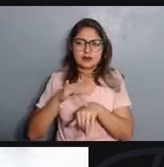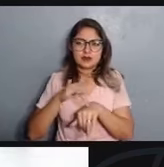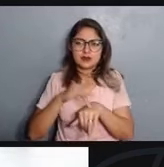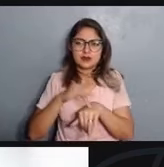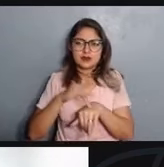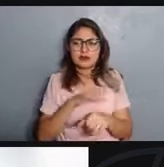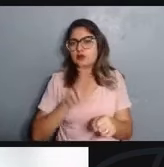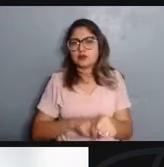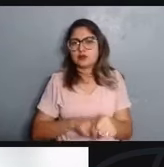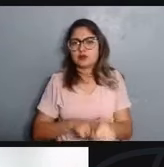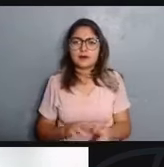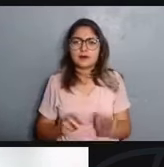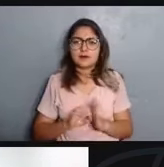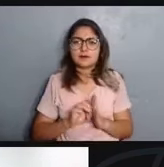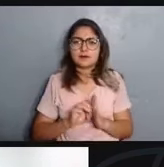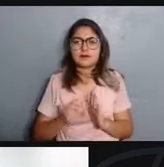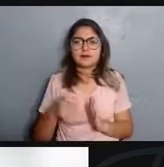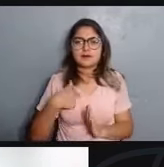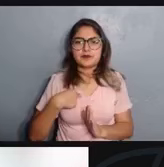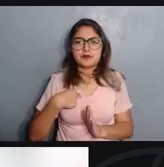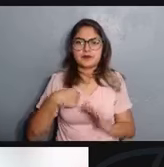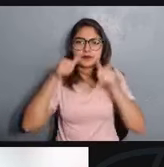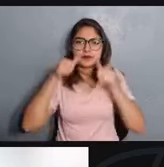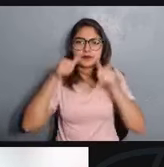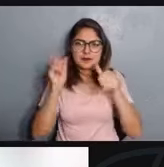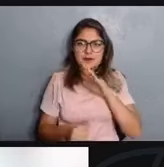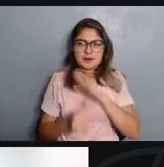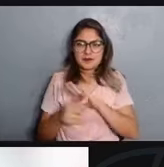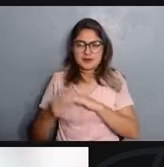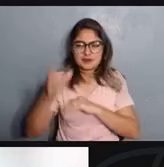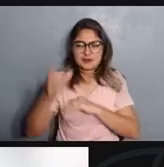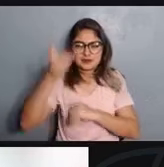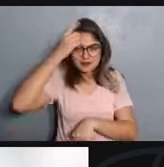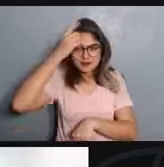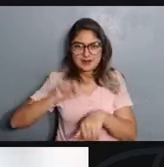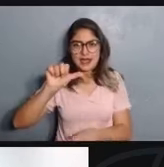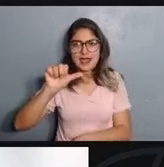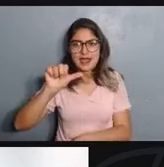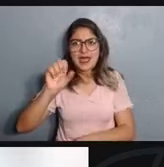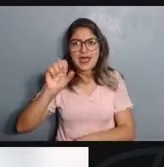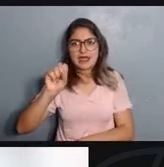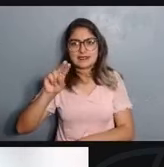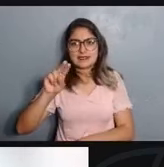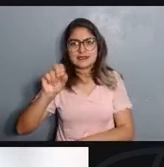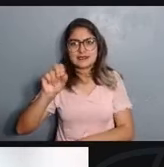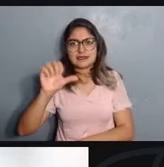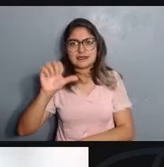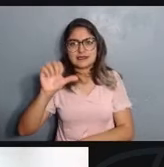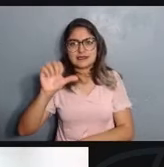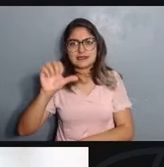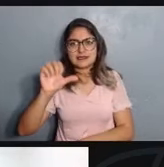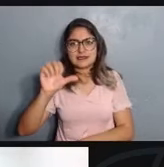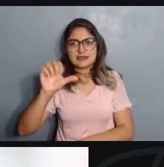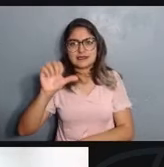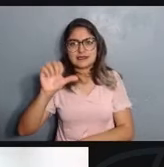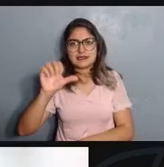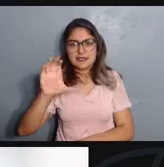formo parte, tenemos nuestra sesión de personas asociadas cada jueves, Y estábamos justamente hablando del